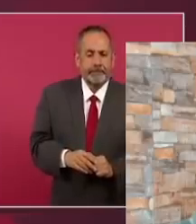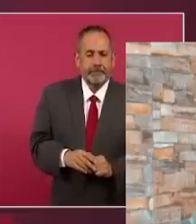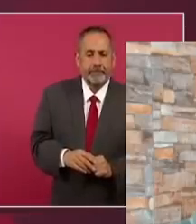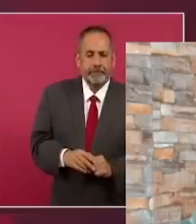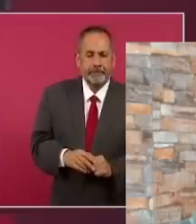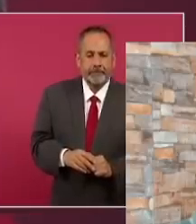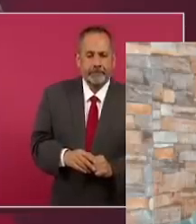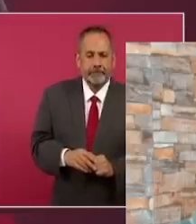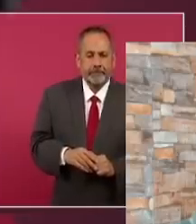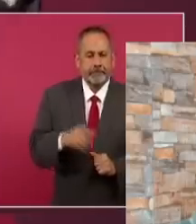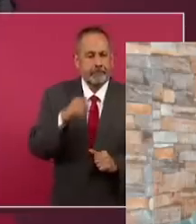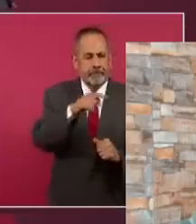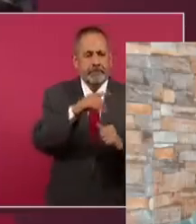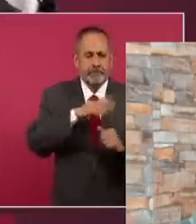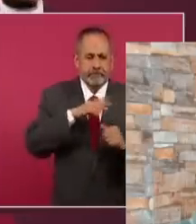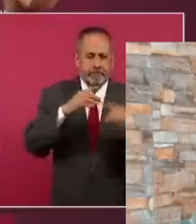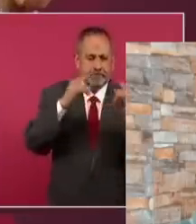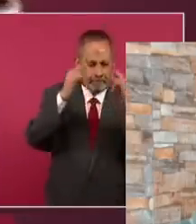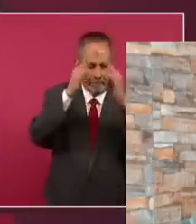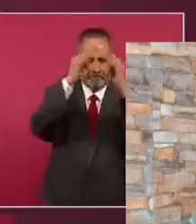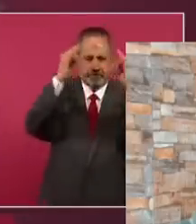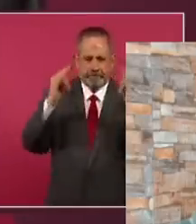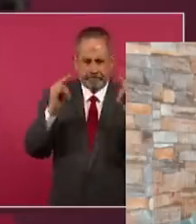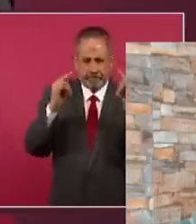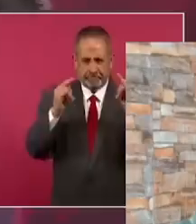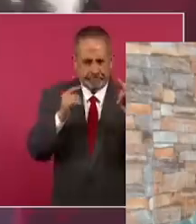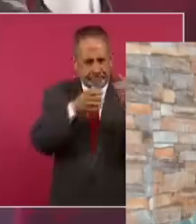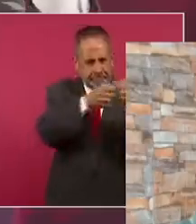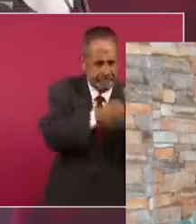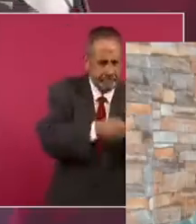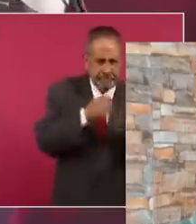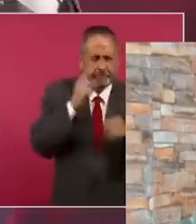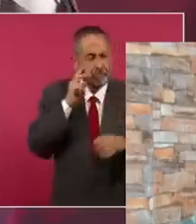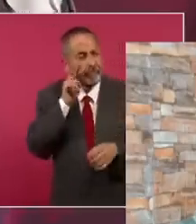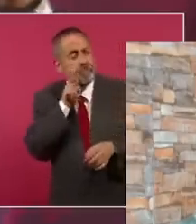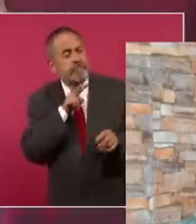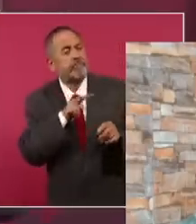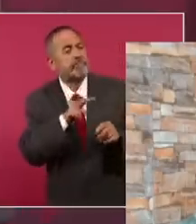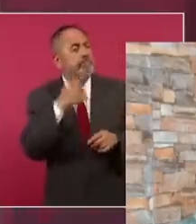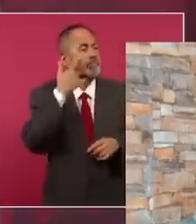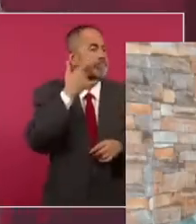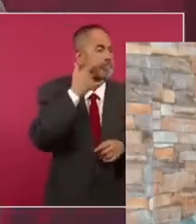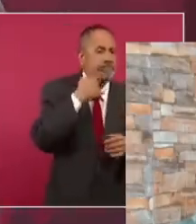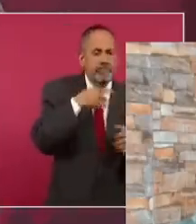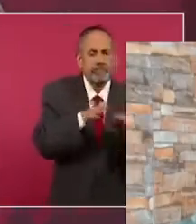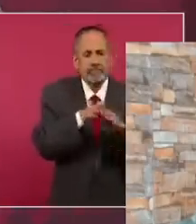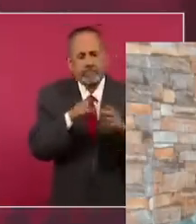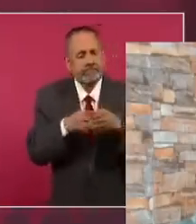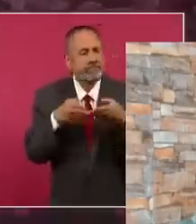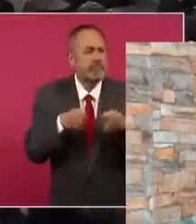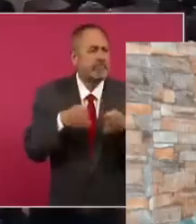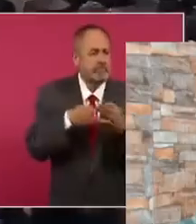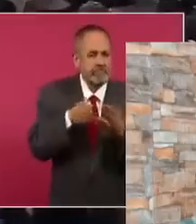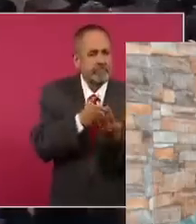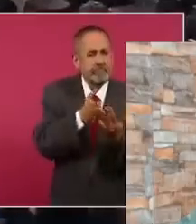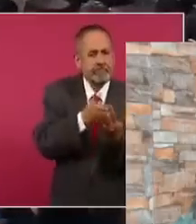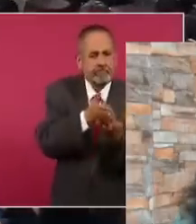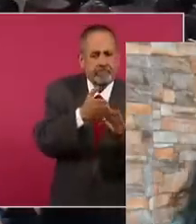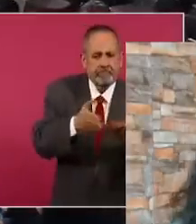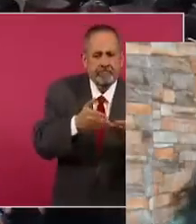una lona con las mamparas hasta donde se pudo llegar, que se está abriendo, se estaba